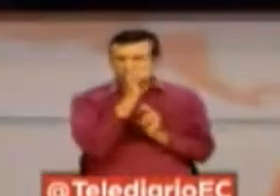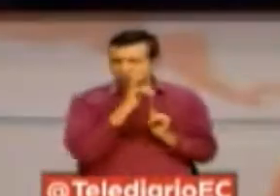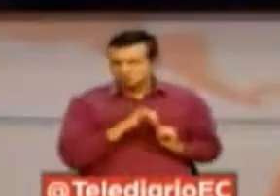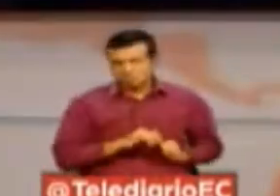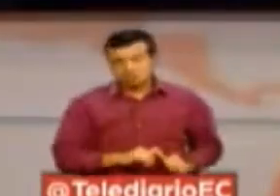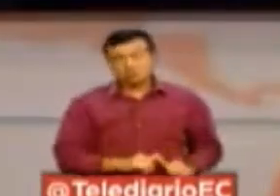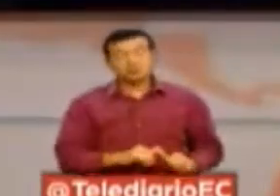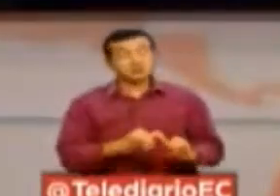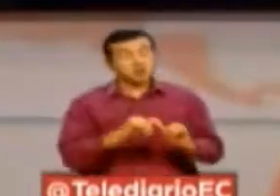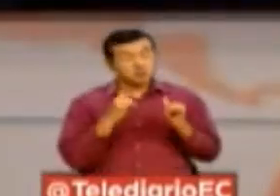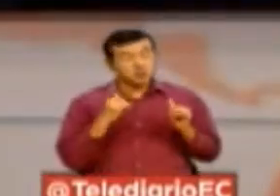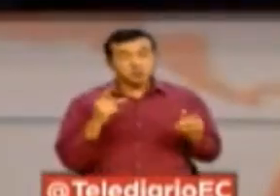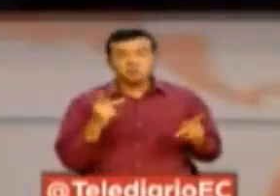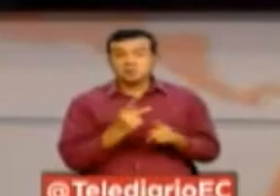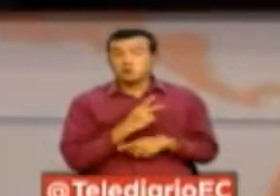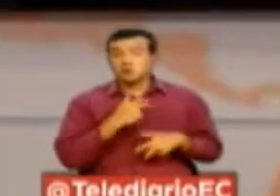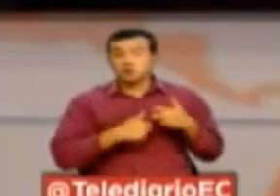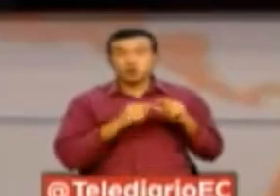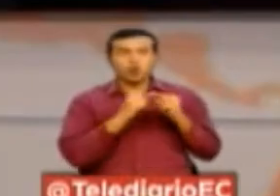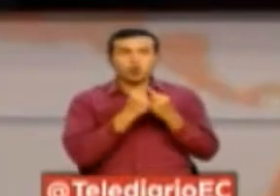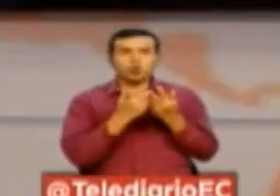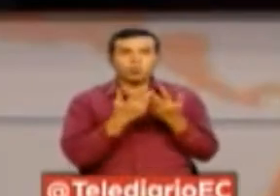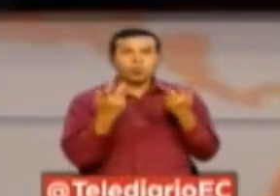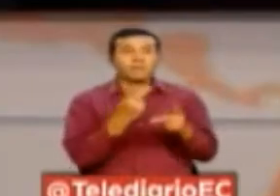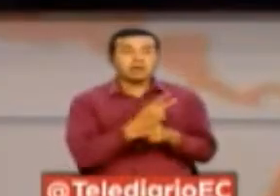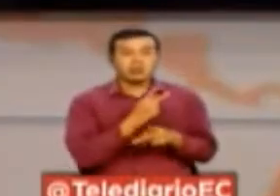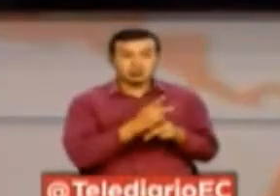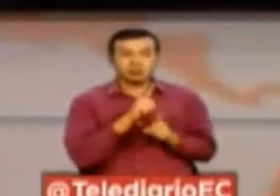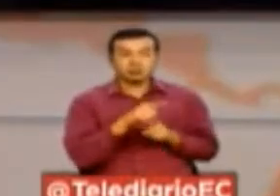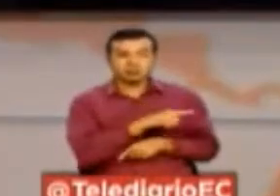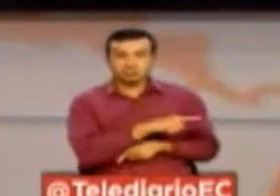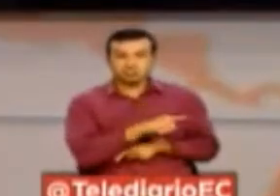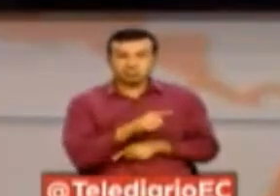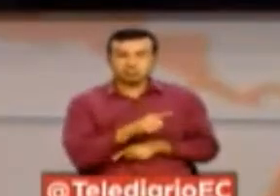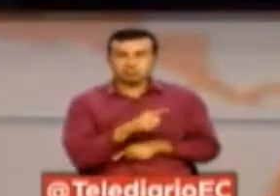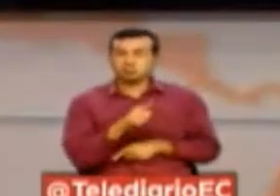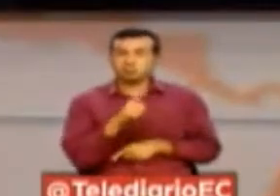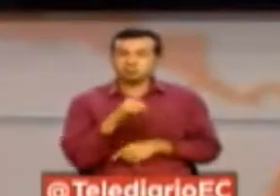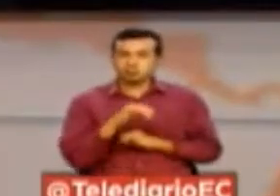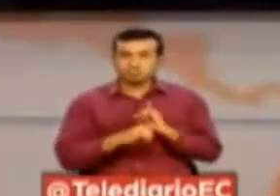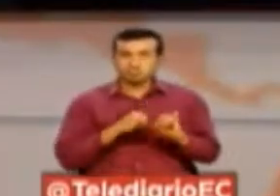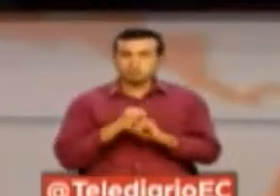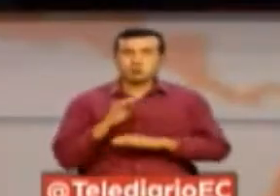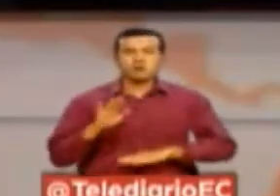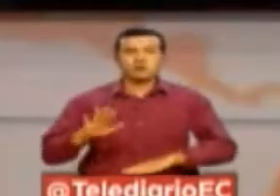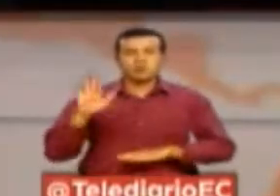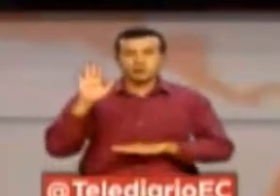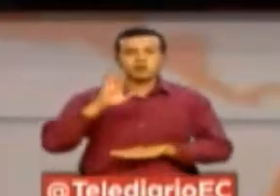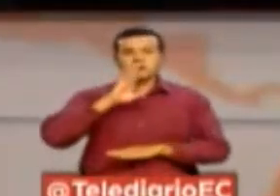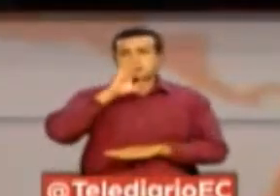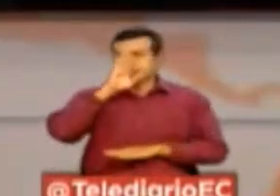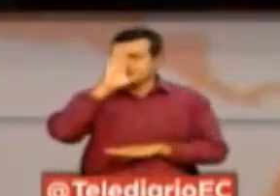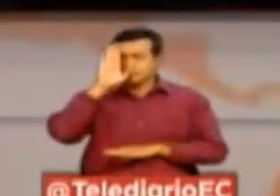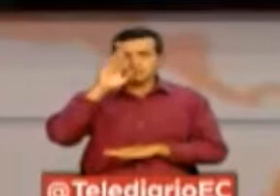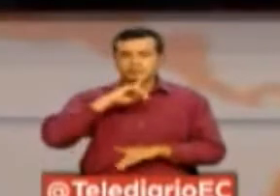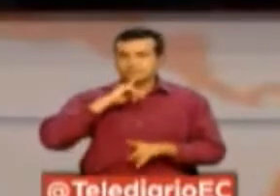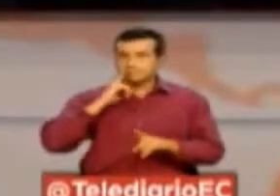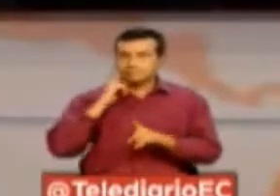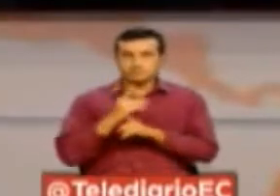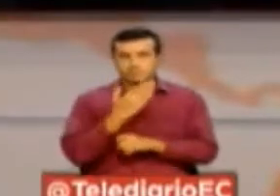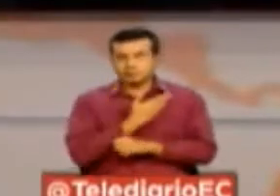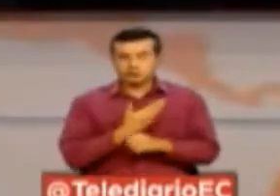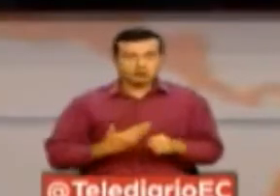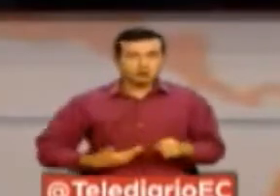otros se dedicaron o están actuando como grupos delictivos entonces en el crimen transnacional nuestro compromiso como ha sido muy claro el